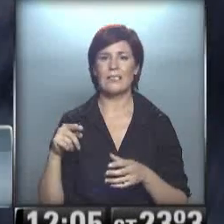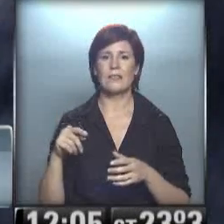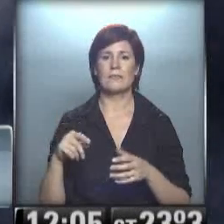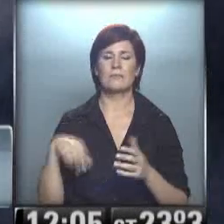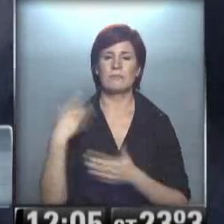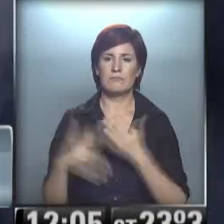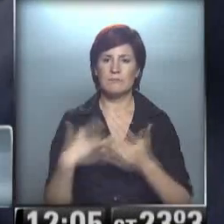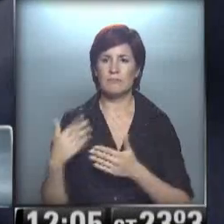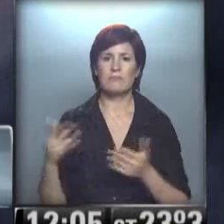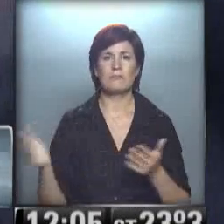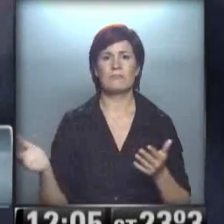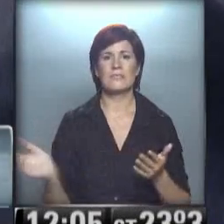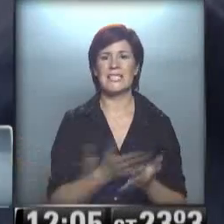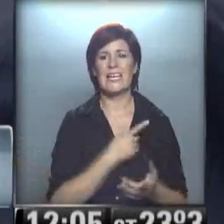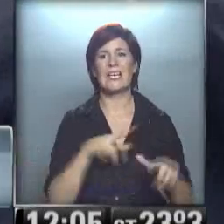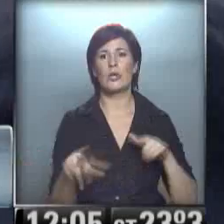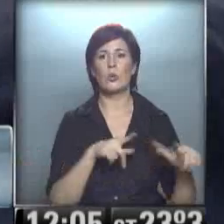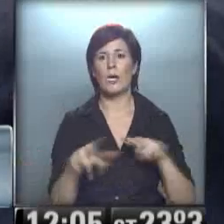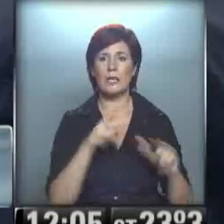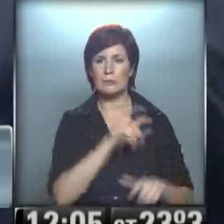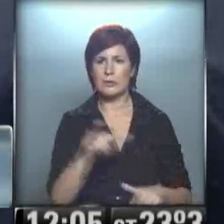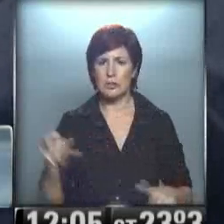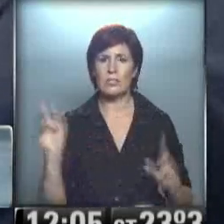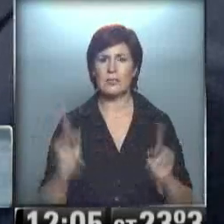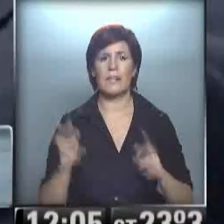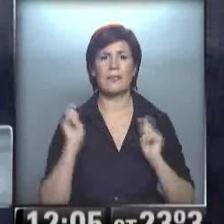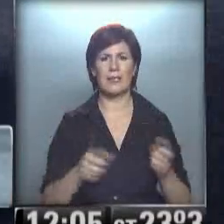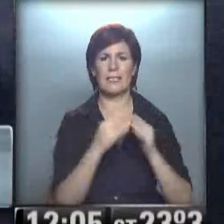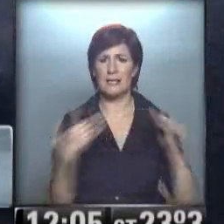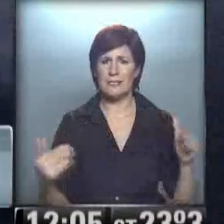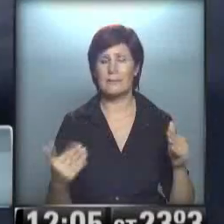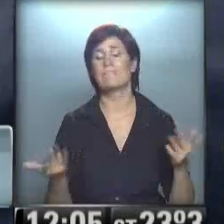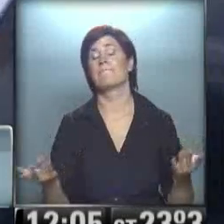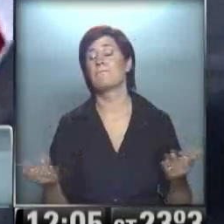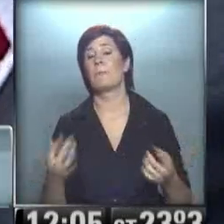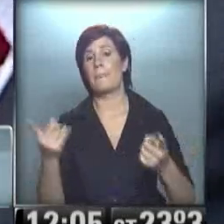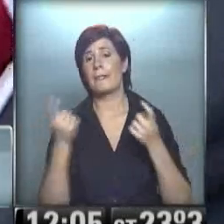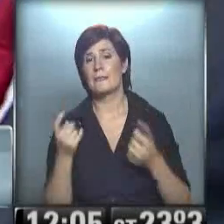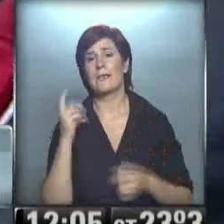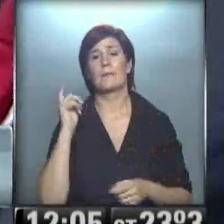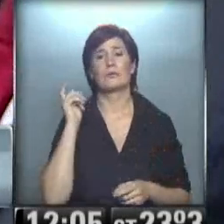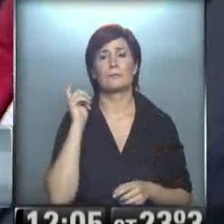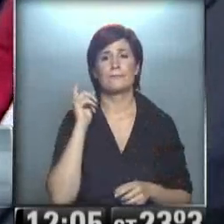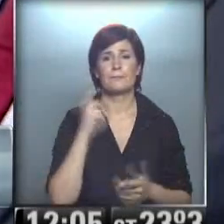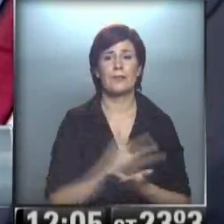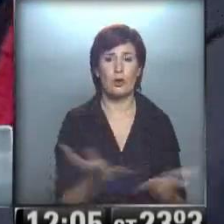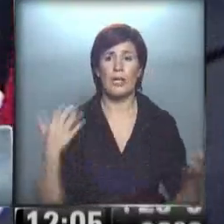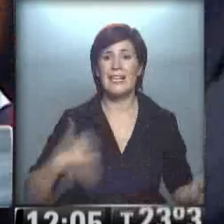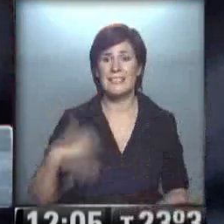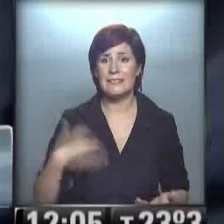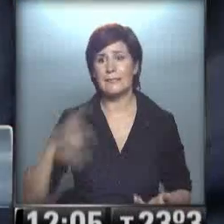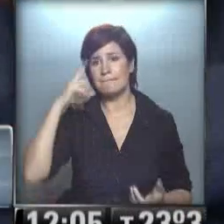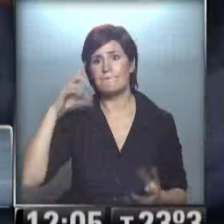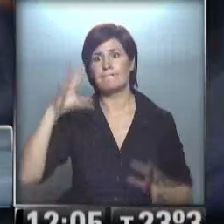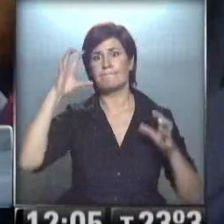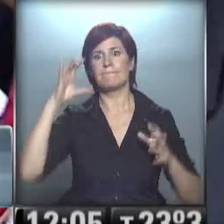sacar a esa gente ni tampoco para brindarle las viviendas que les corresponden, ¿no? Bueno, por eso es necesario la conciencia de nuestro pueblo,